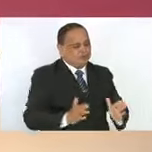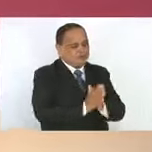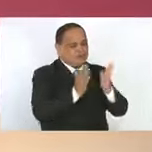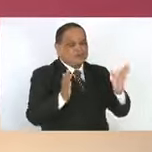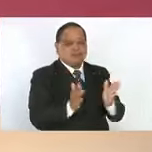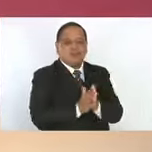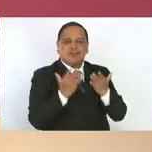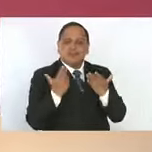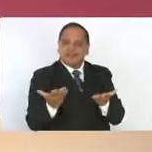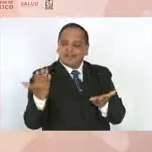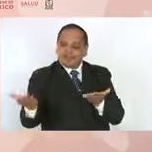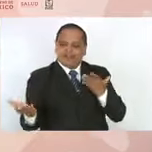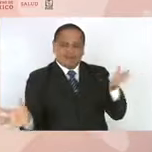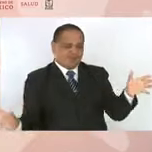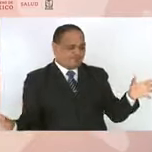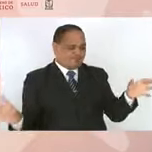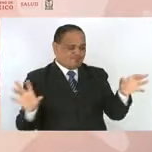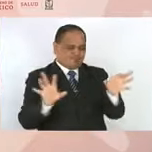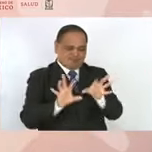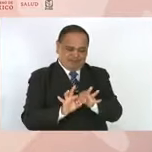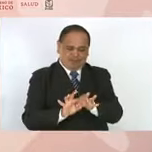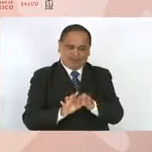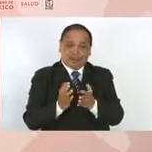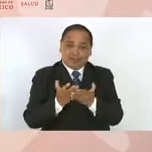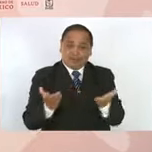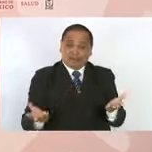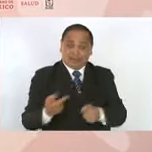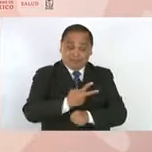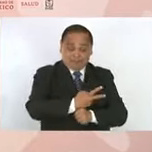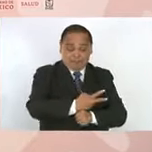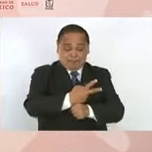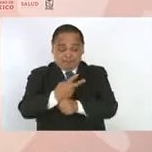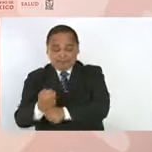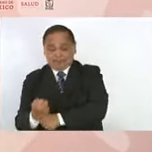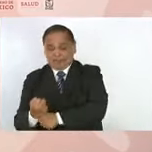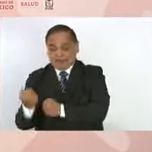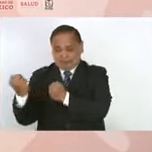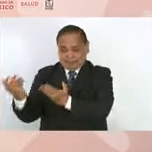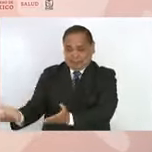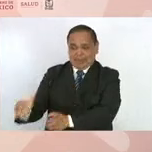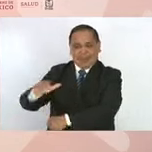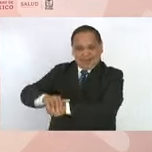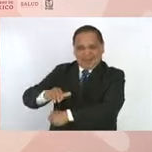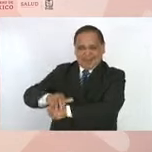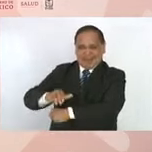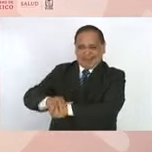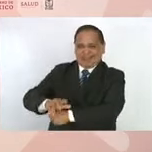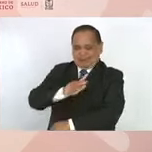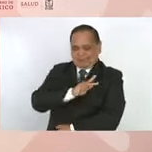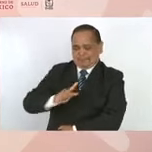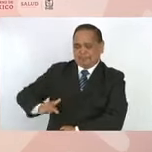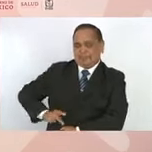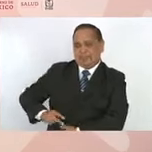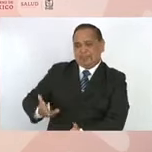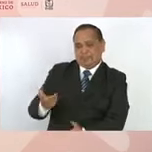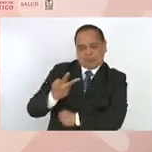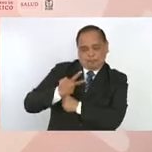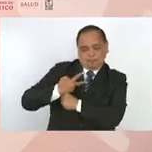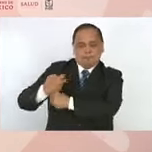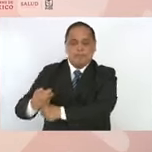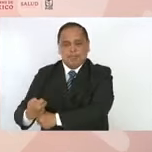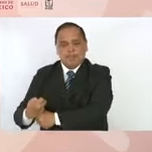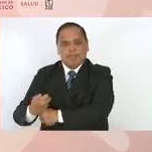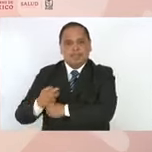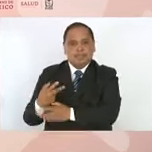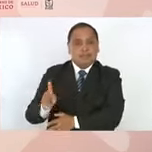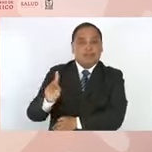históricos. Desde que recibimos la invitación de nuestro querido amigo, el presidente Andrés Manuel López Obrador, ha